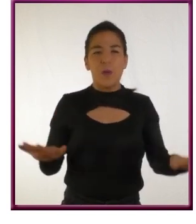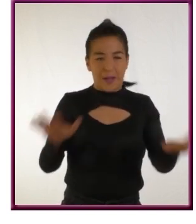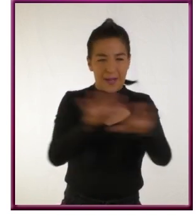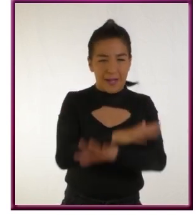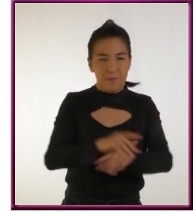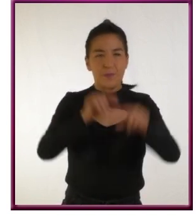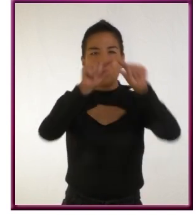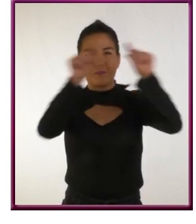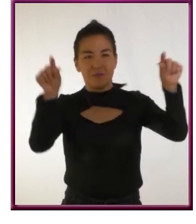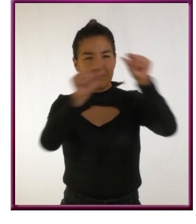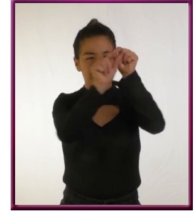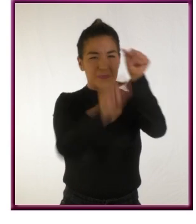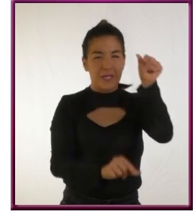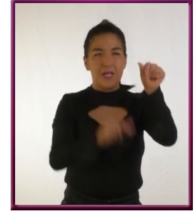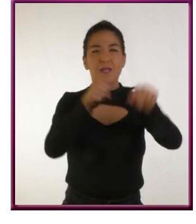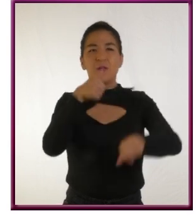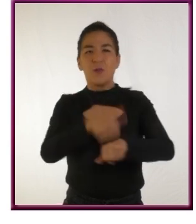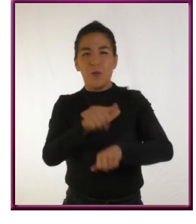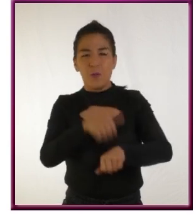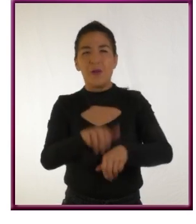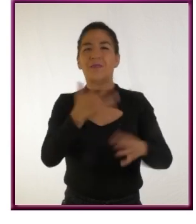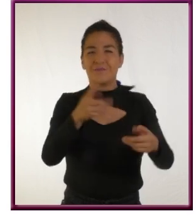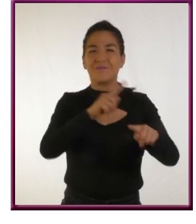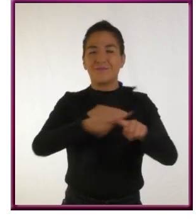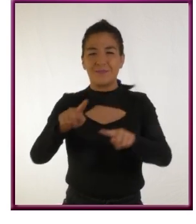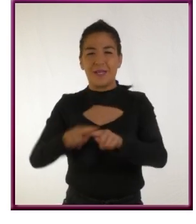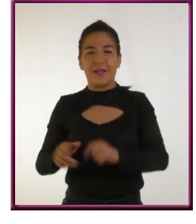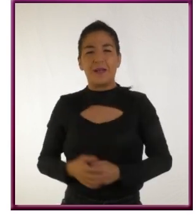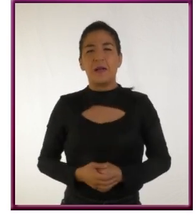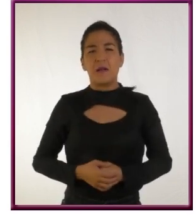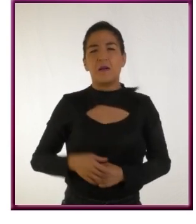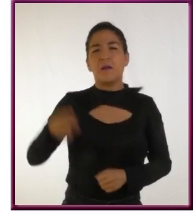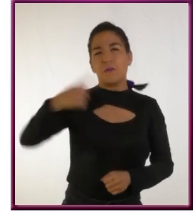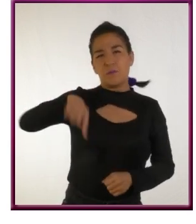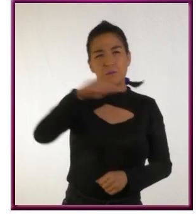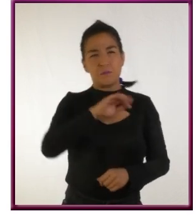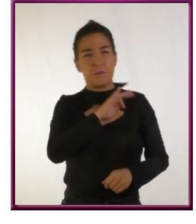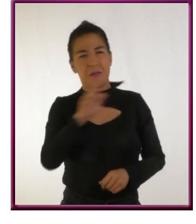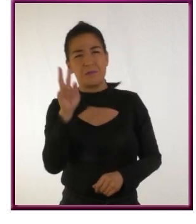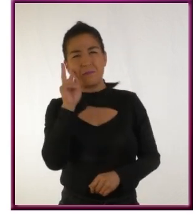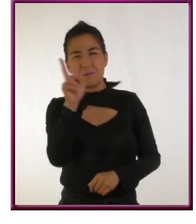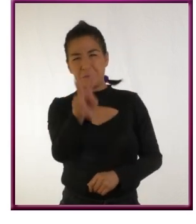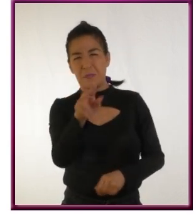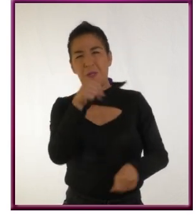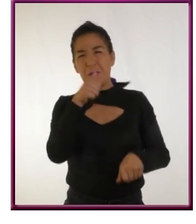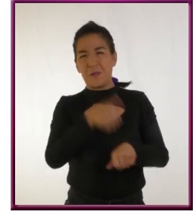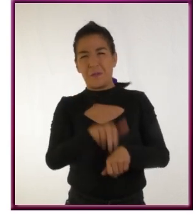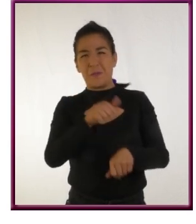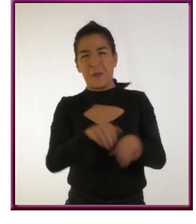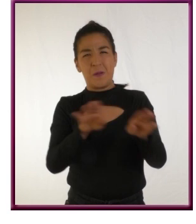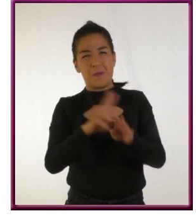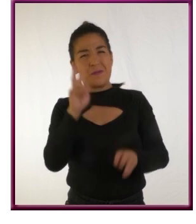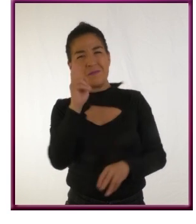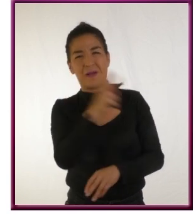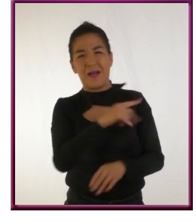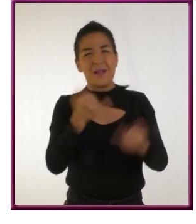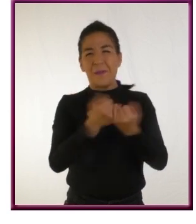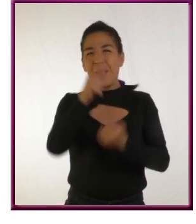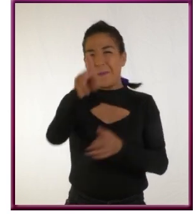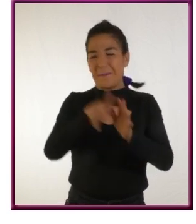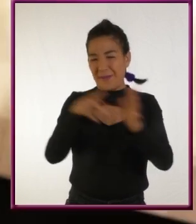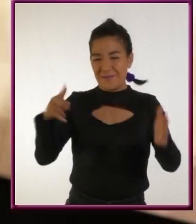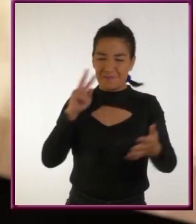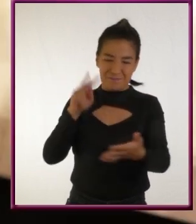De cambios de bandas, renglones, columnas, etcétera. Y uno podría distinguir esto de un día al siguiente en su